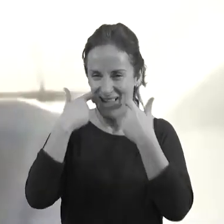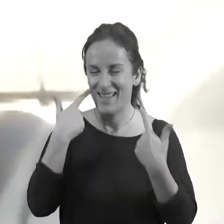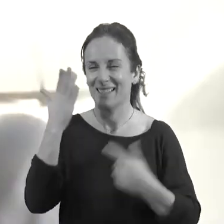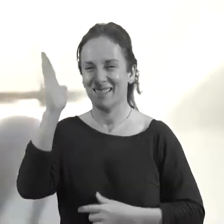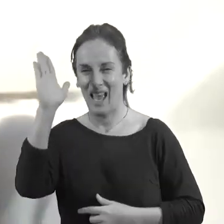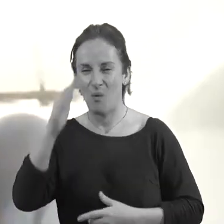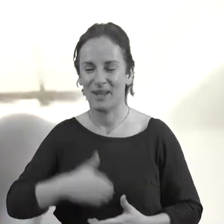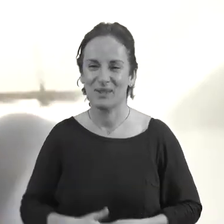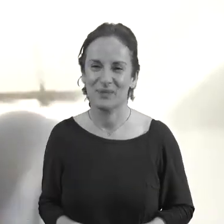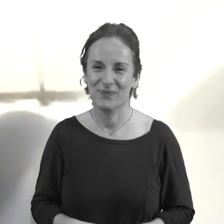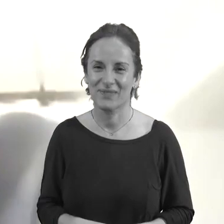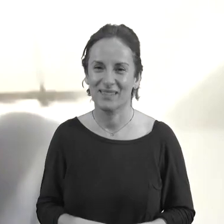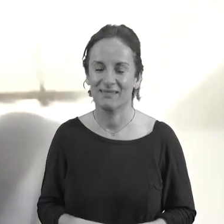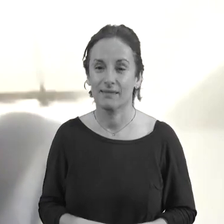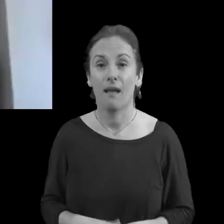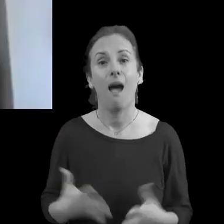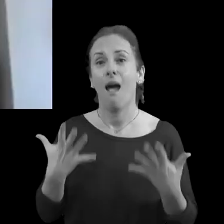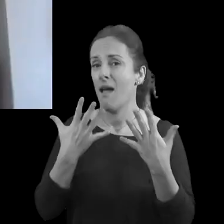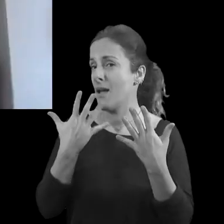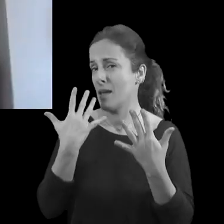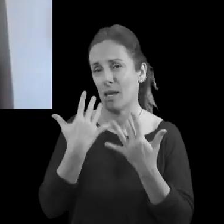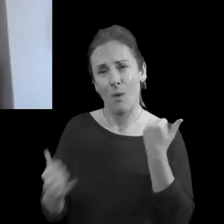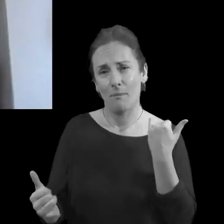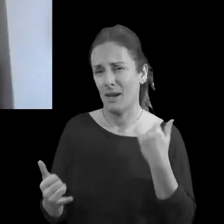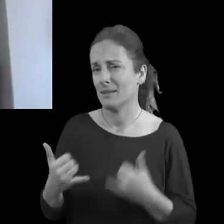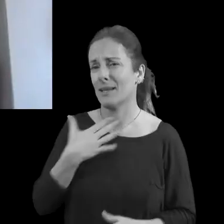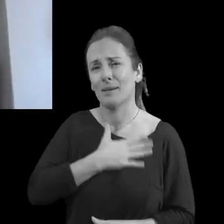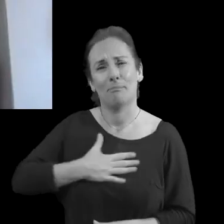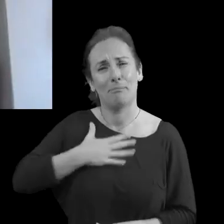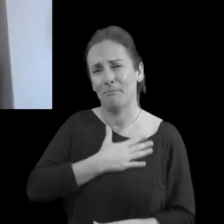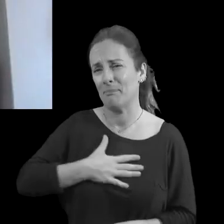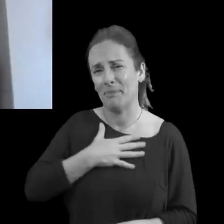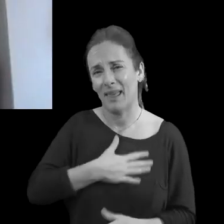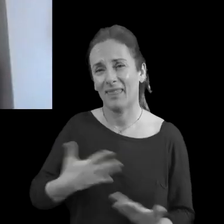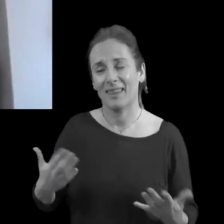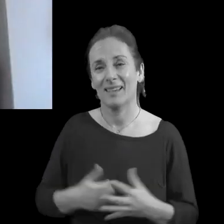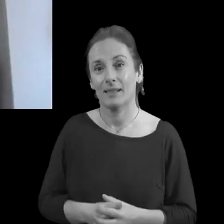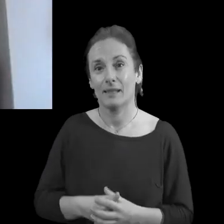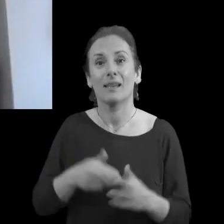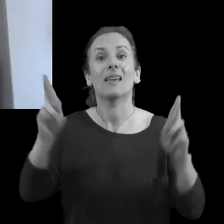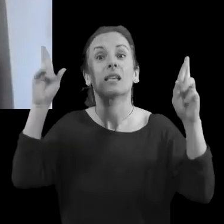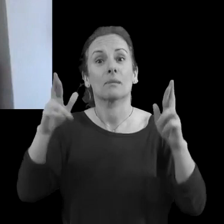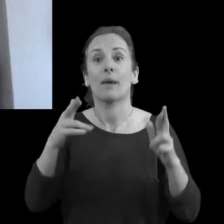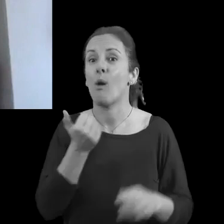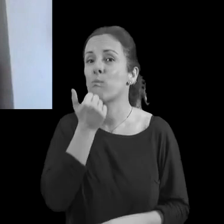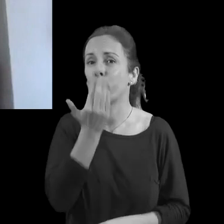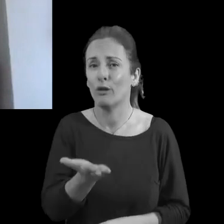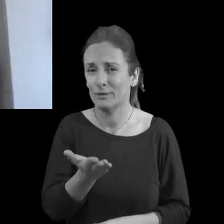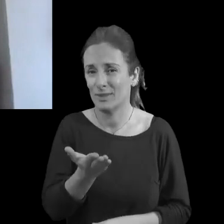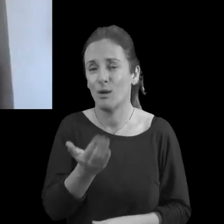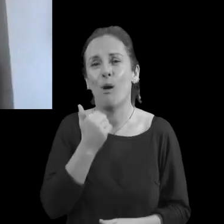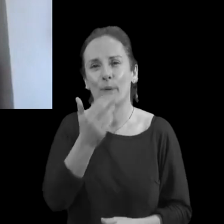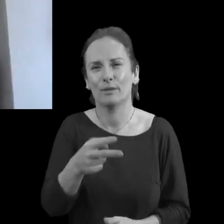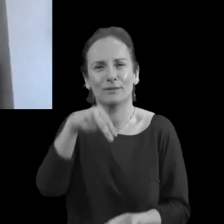persona. Pues igualmente, ha sido también un placer y nada, espero que sí, que pronto sea una